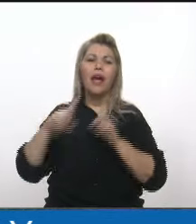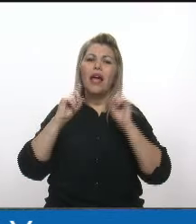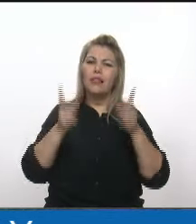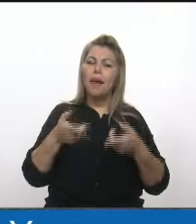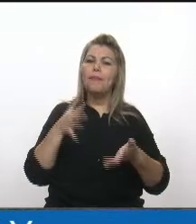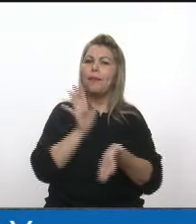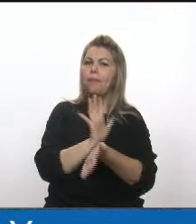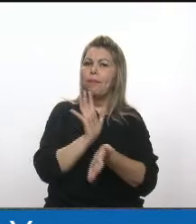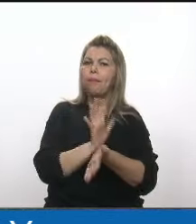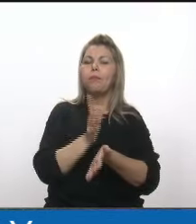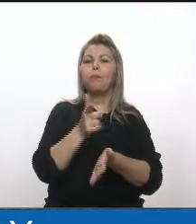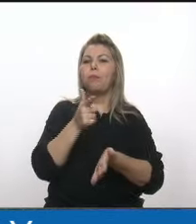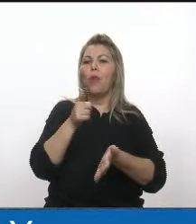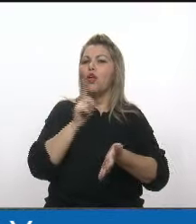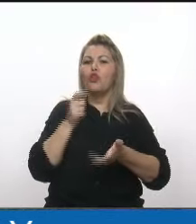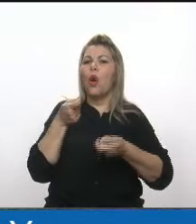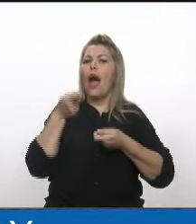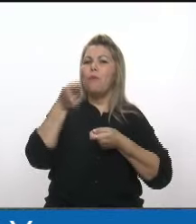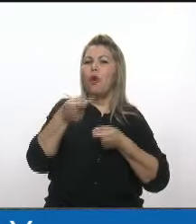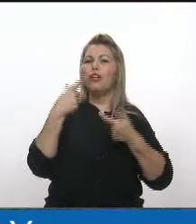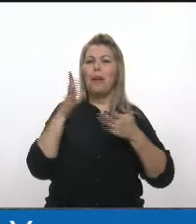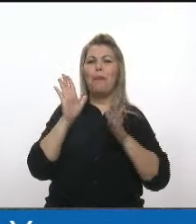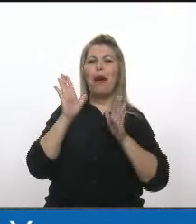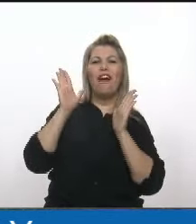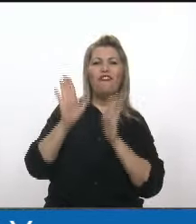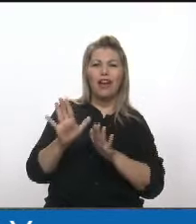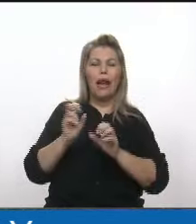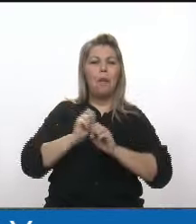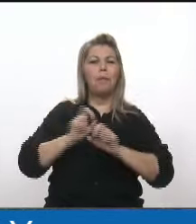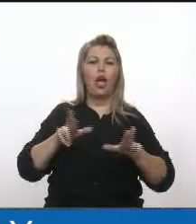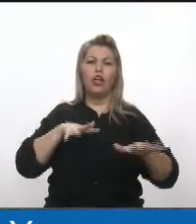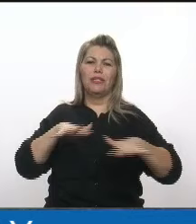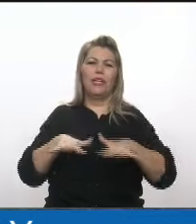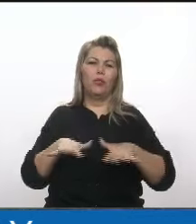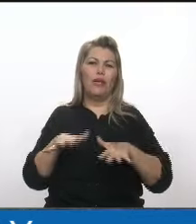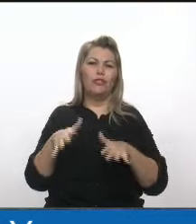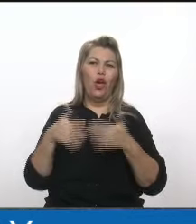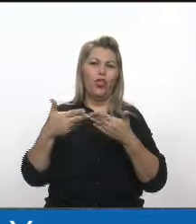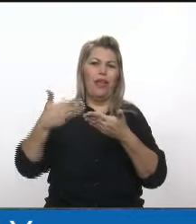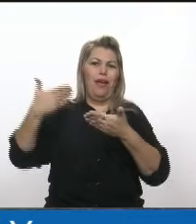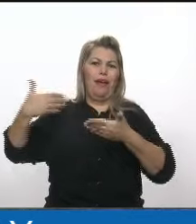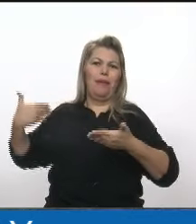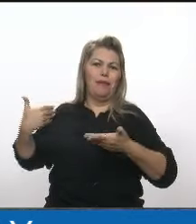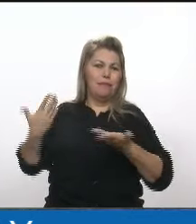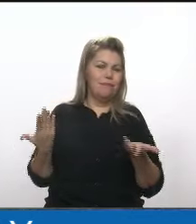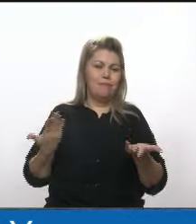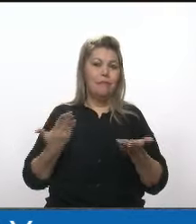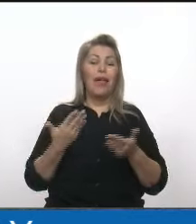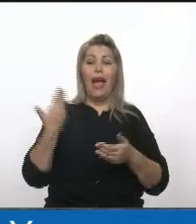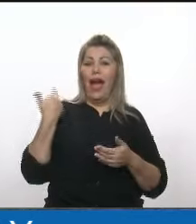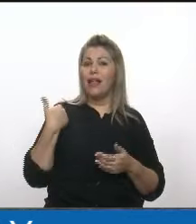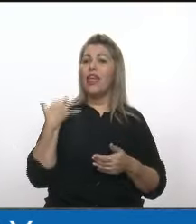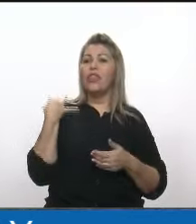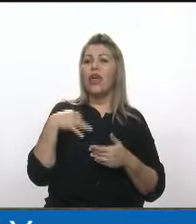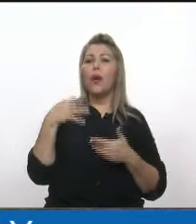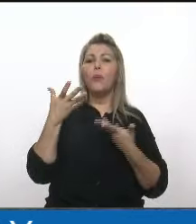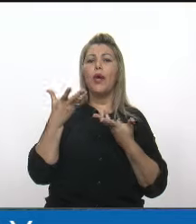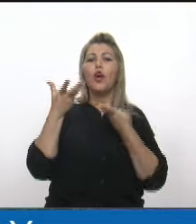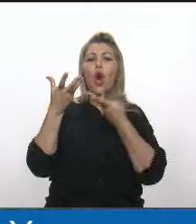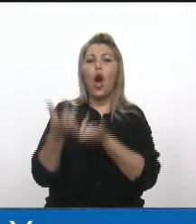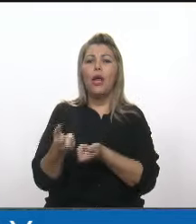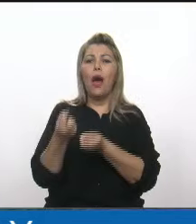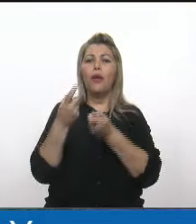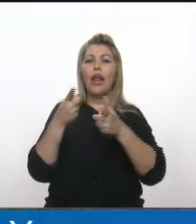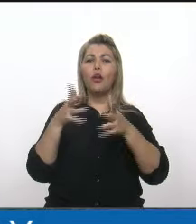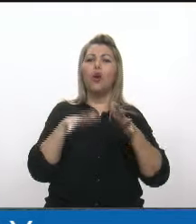conflicto y no contribuye a frenar la dinámica de empeoramiento de la situación que se vivió en los últimos años Argentina debe colaborar con la comunidad